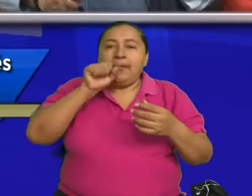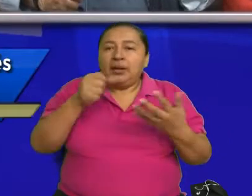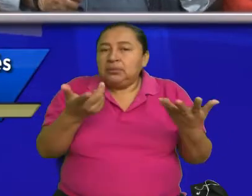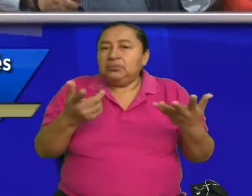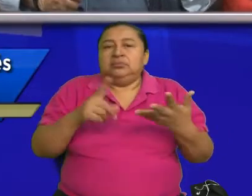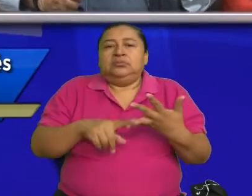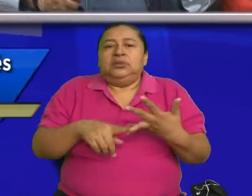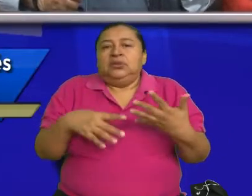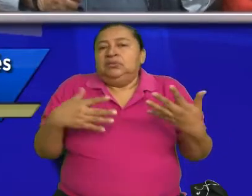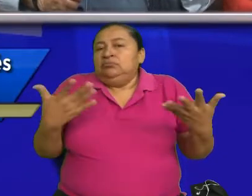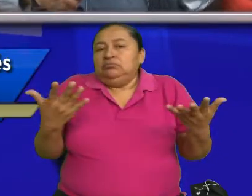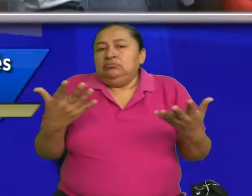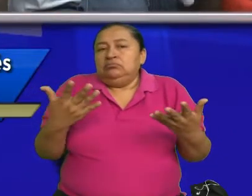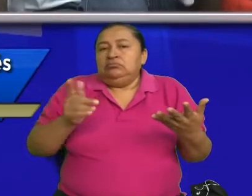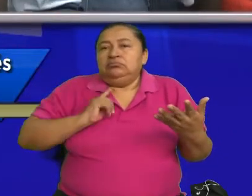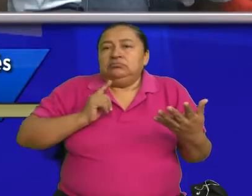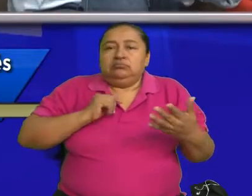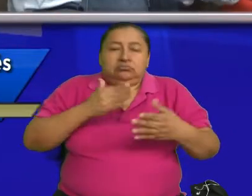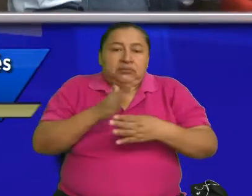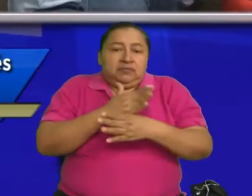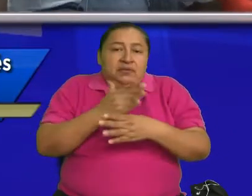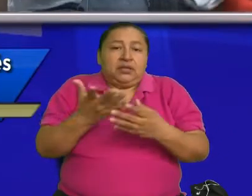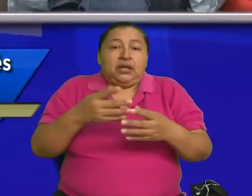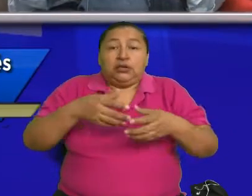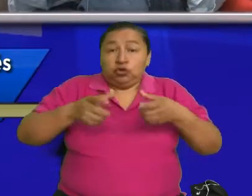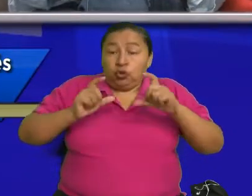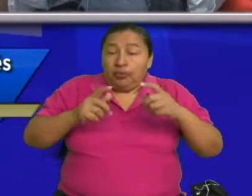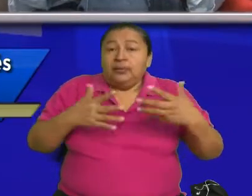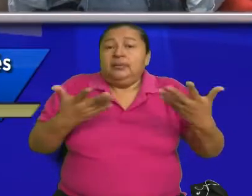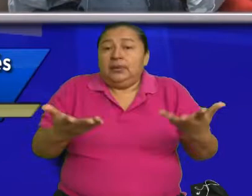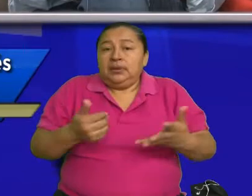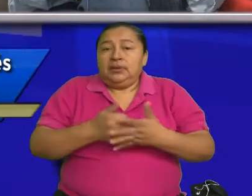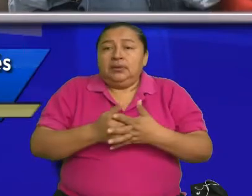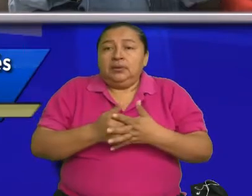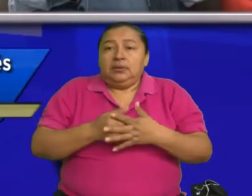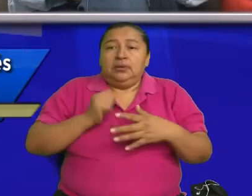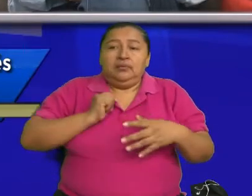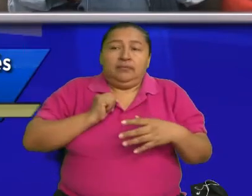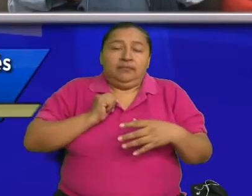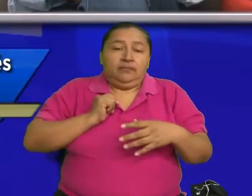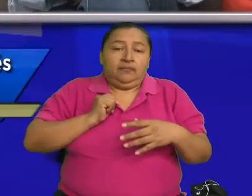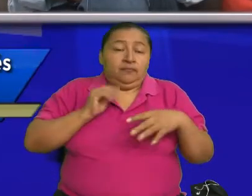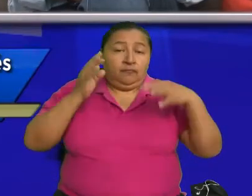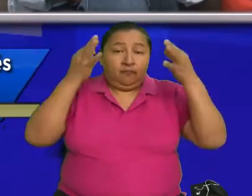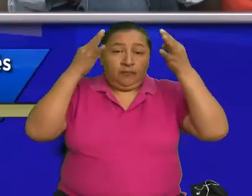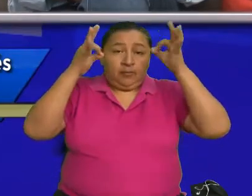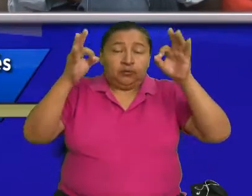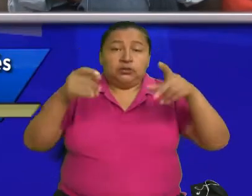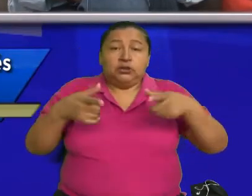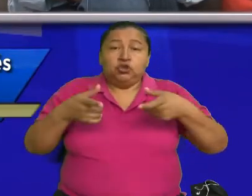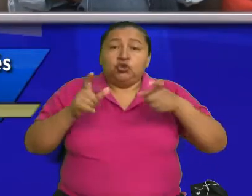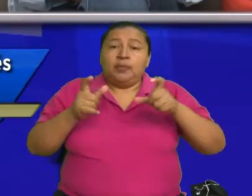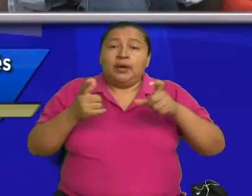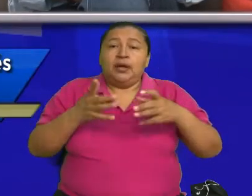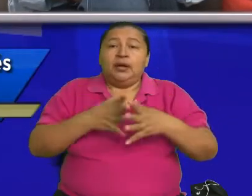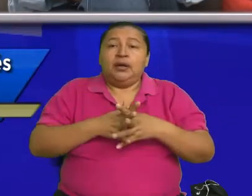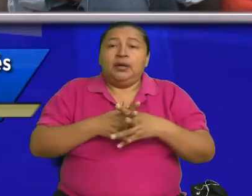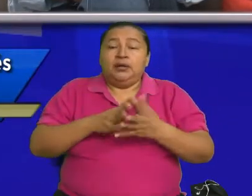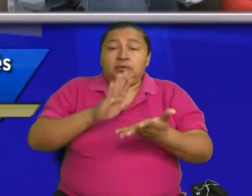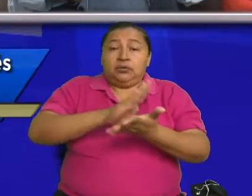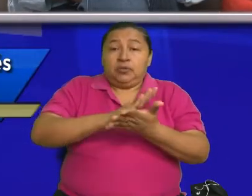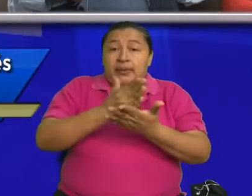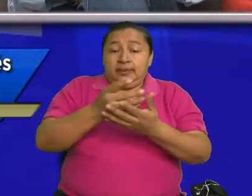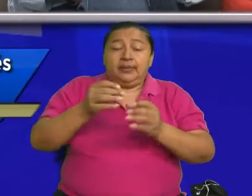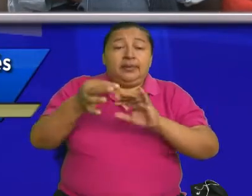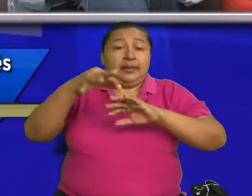supuesto, y la encontrás en la sopa, pues, la famosa sopa de queso que se